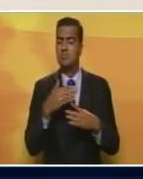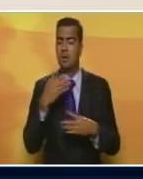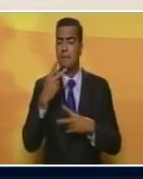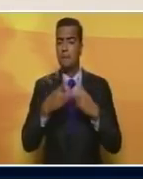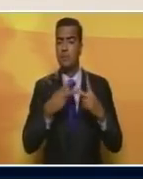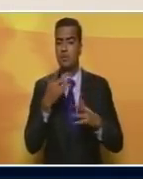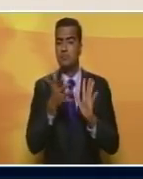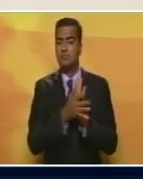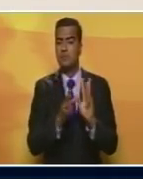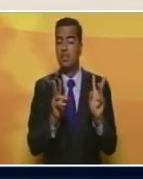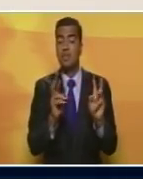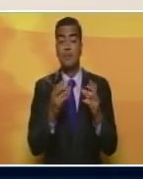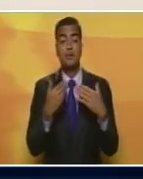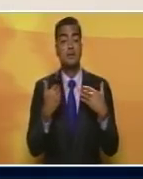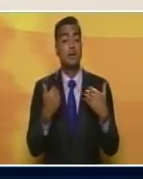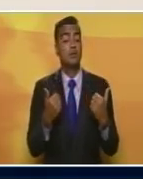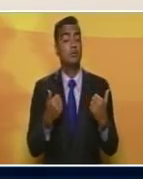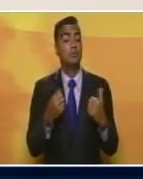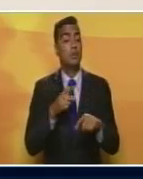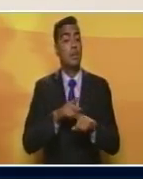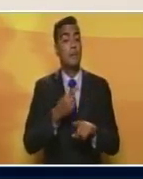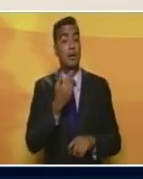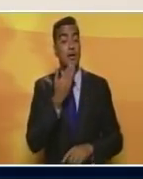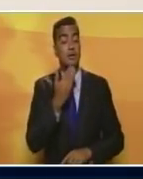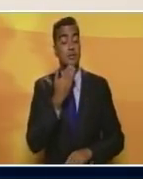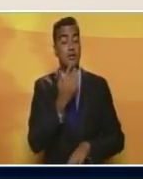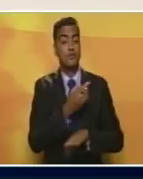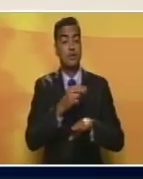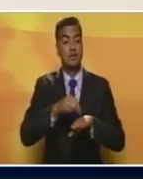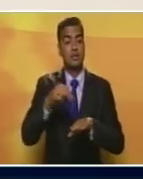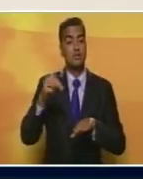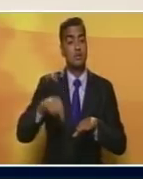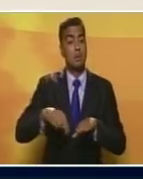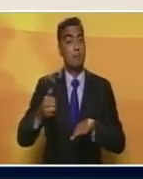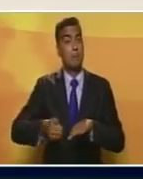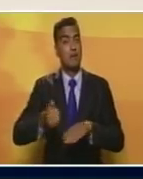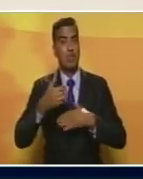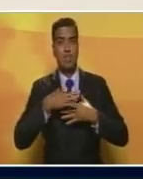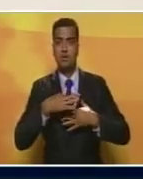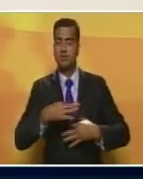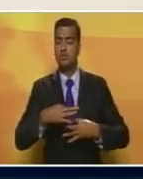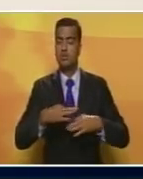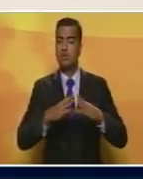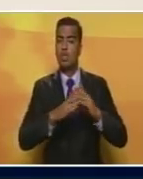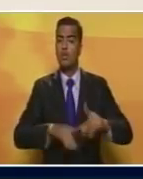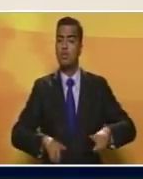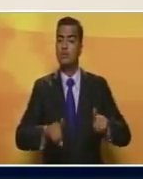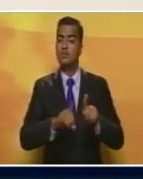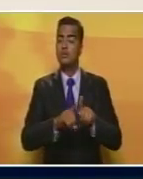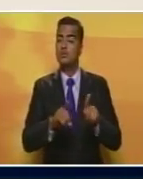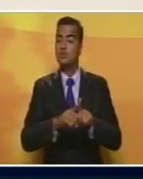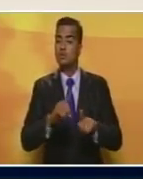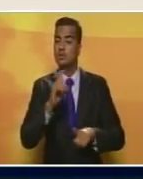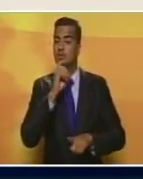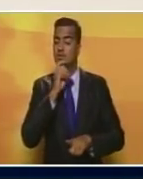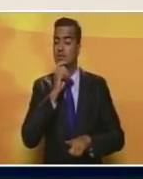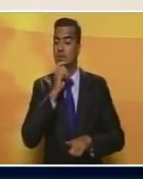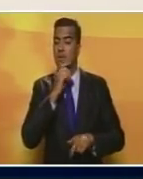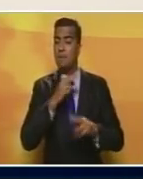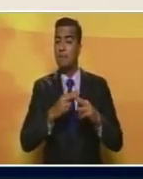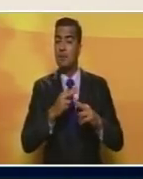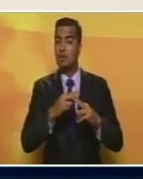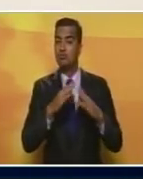de la Industria Farmacéutica indicó que siempre han estado abiertos a las propuestas e invitaciones a mesas de trabajo con el Ejecutivo